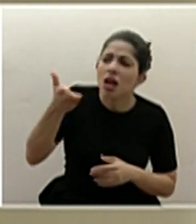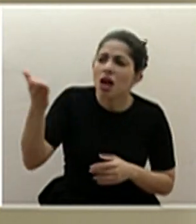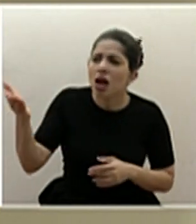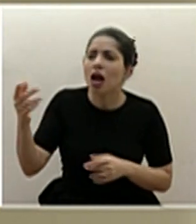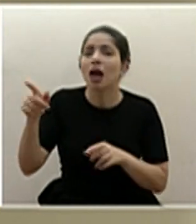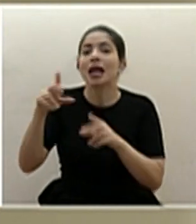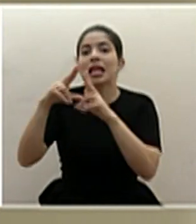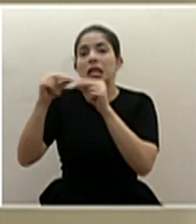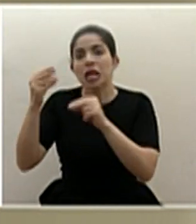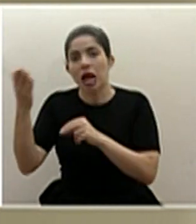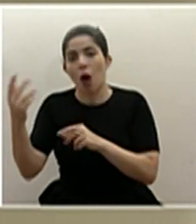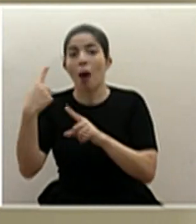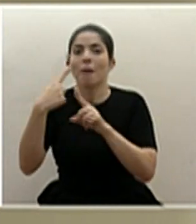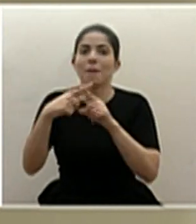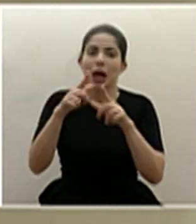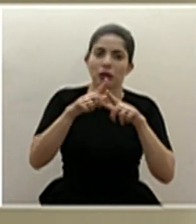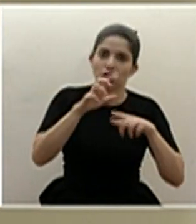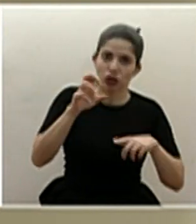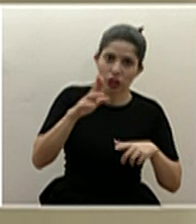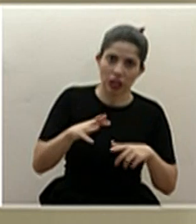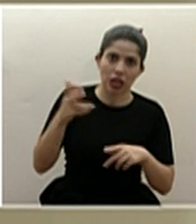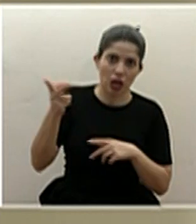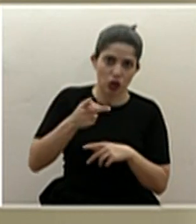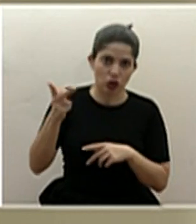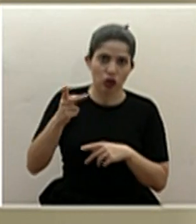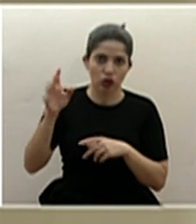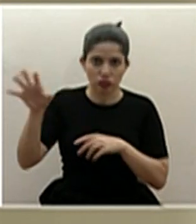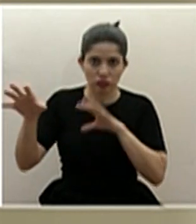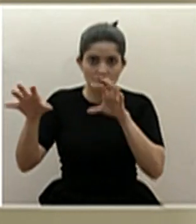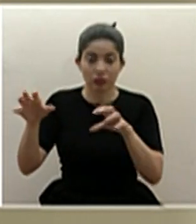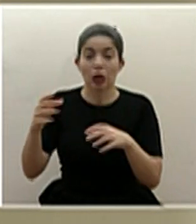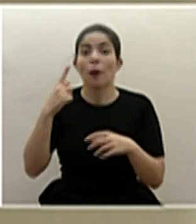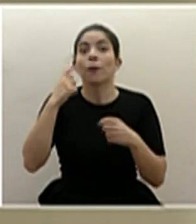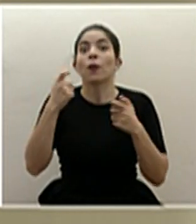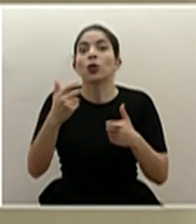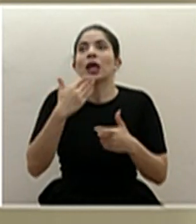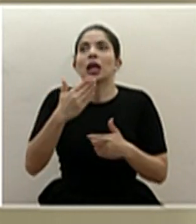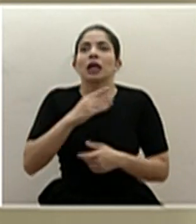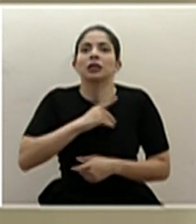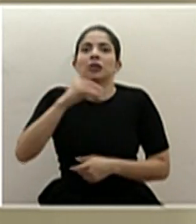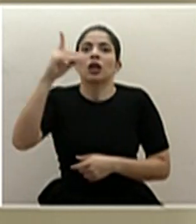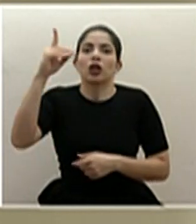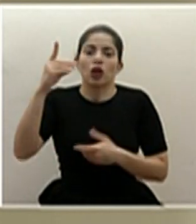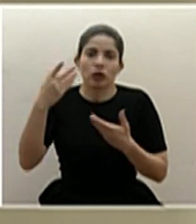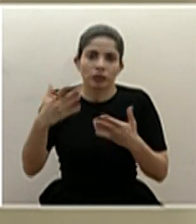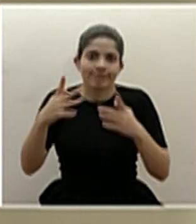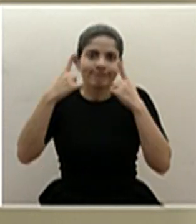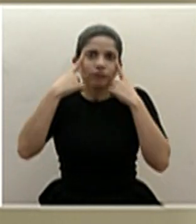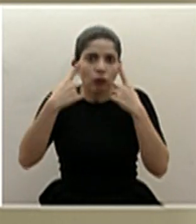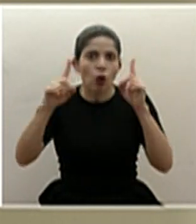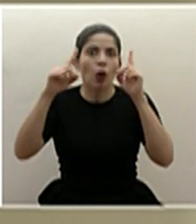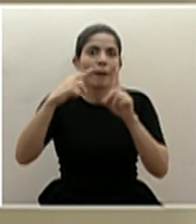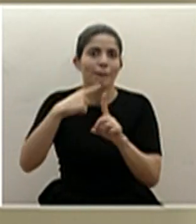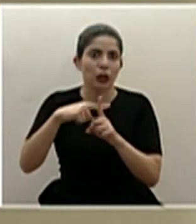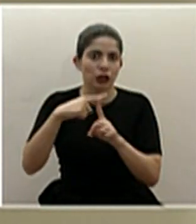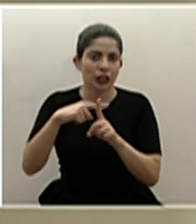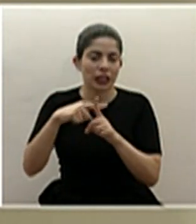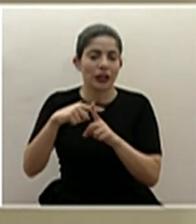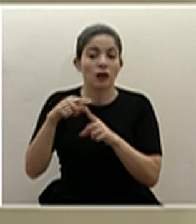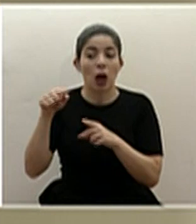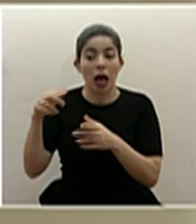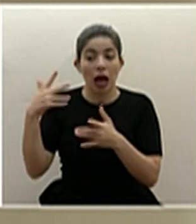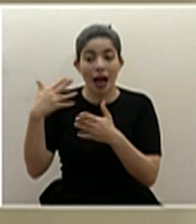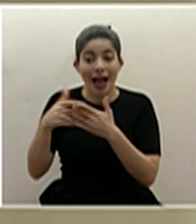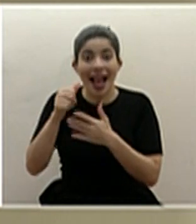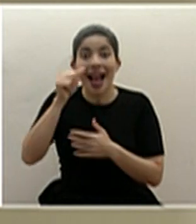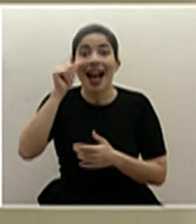desde el lado nicaragüense como desde el lado costarricense. Y bueno, dichosamente y gracias a Dios logramos que esto fuera positivo, y es así como